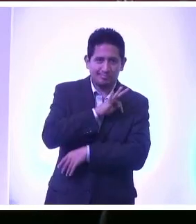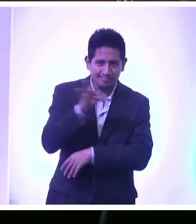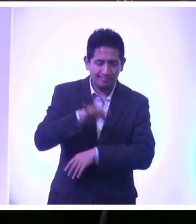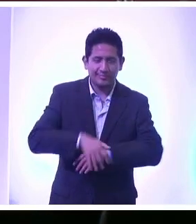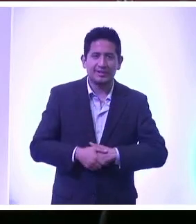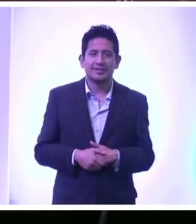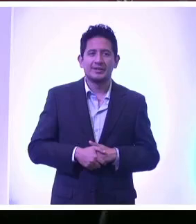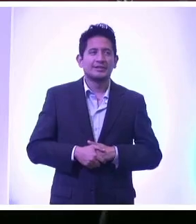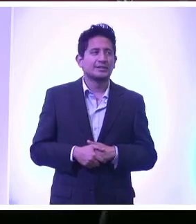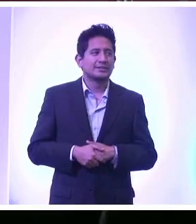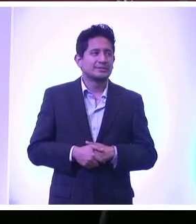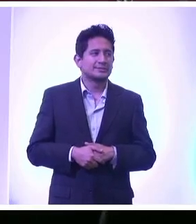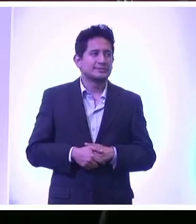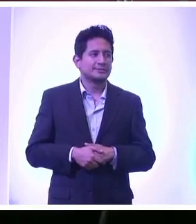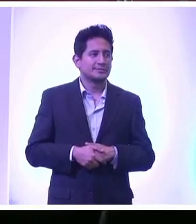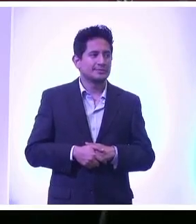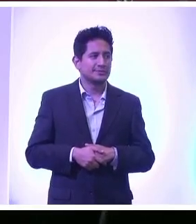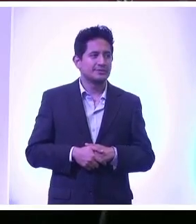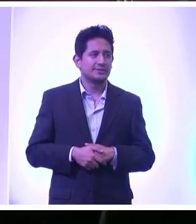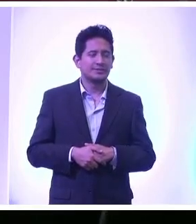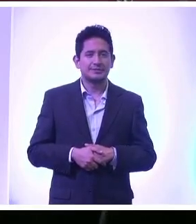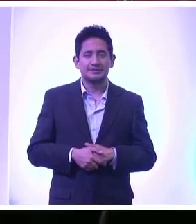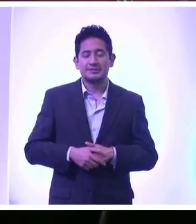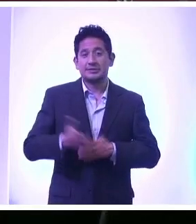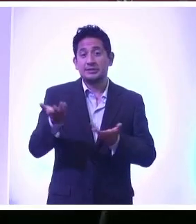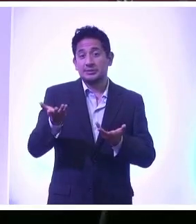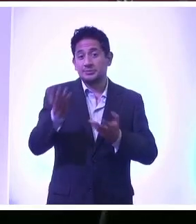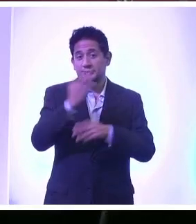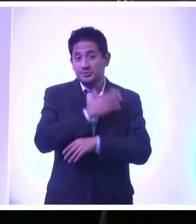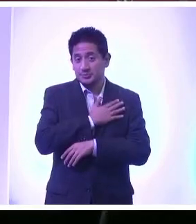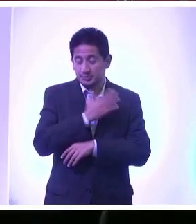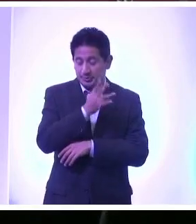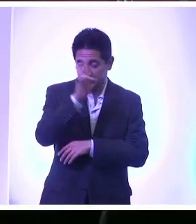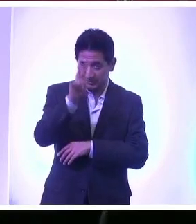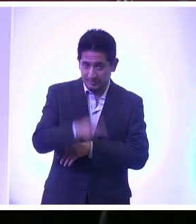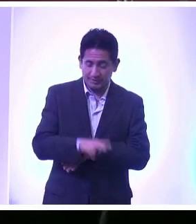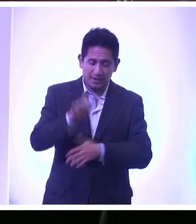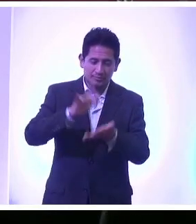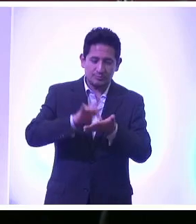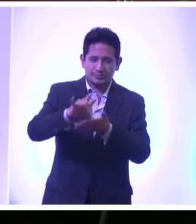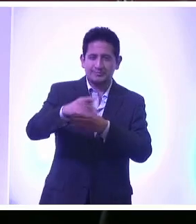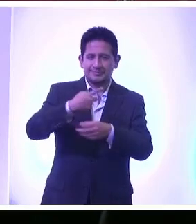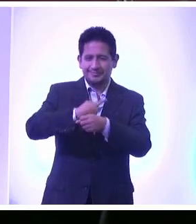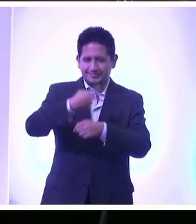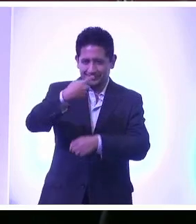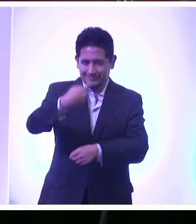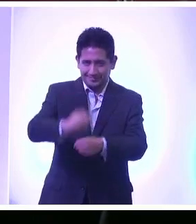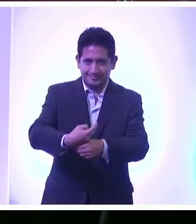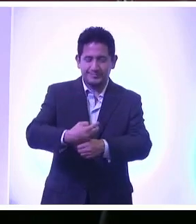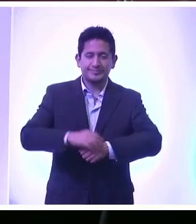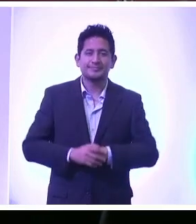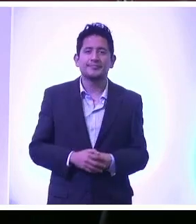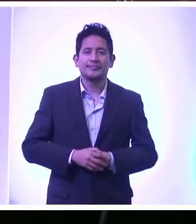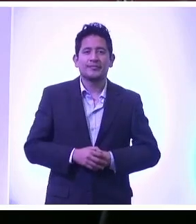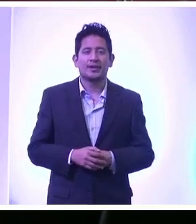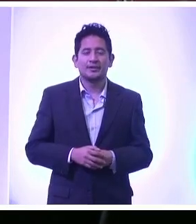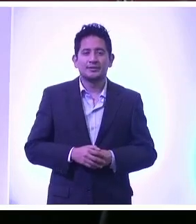adelante Diego pues muchísimas gracias por la invitación Estoy muy